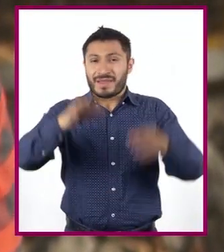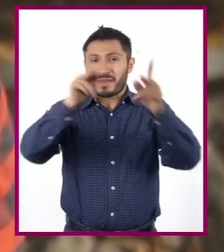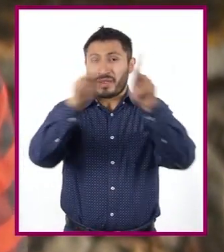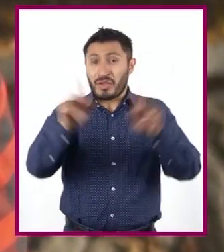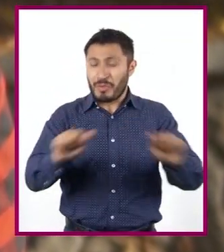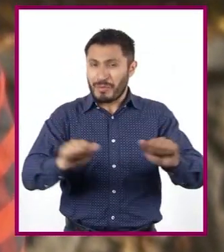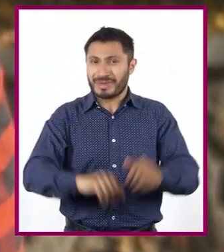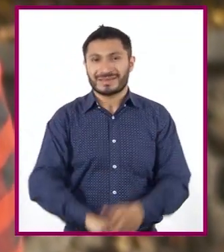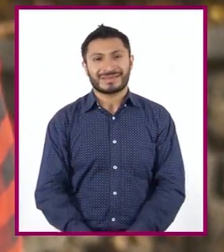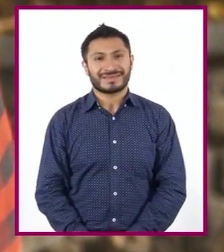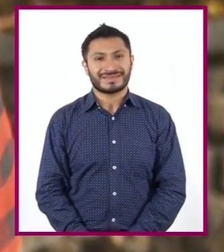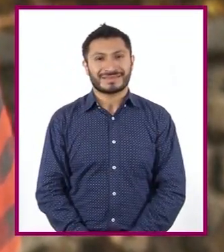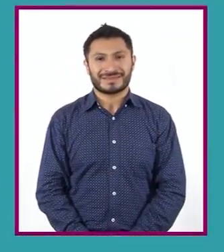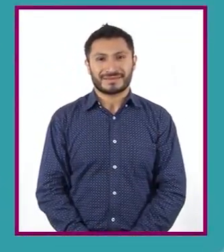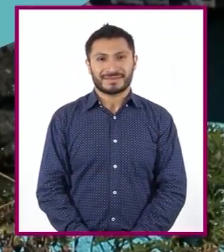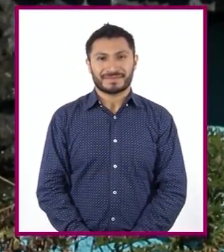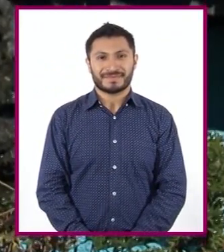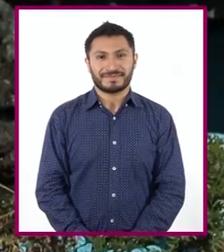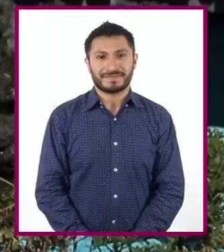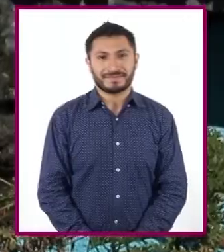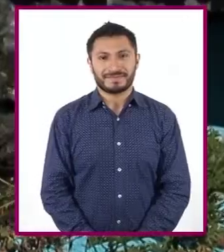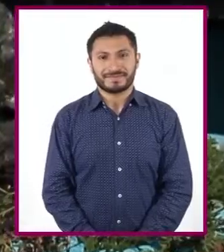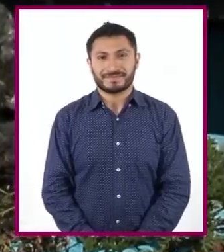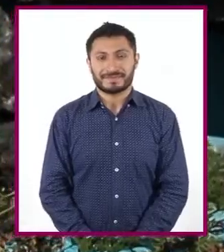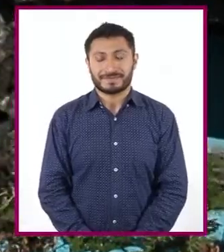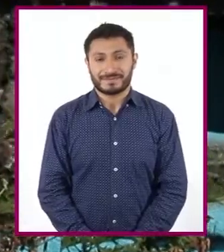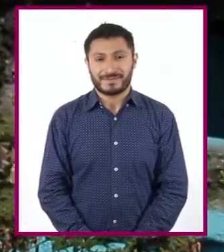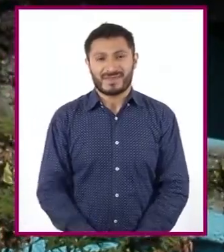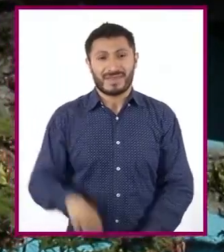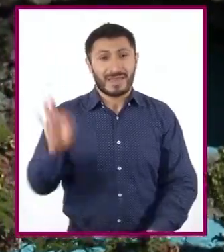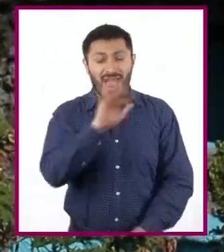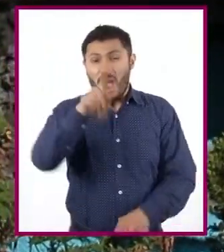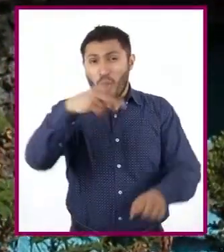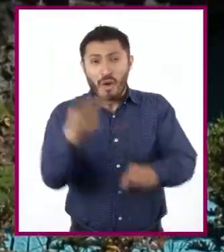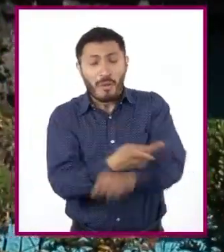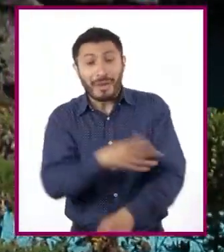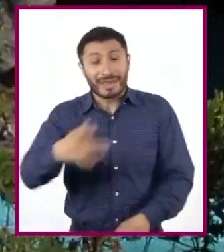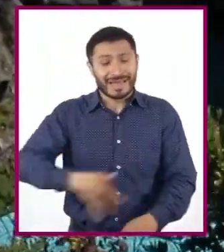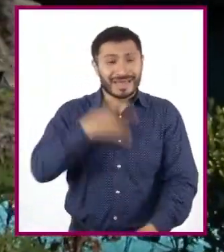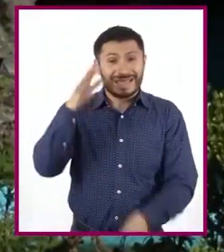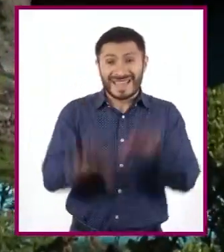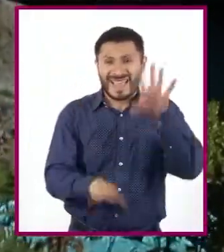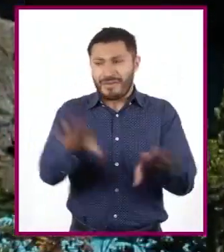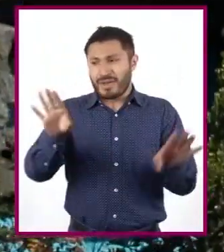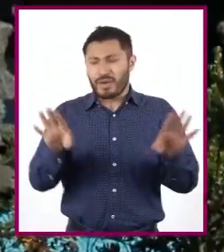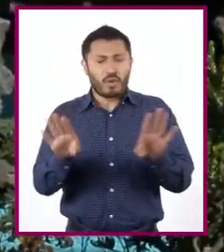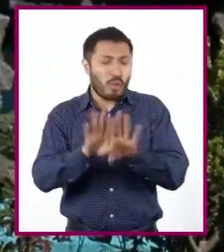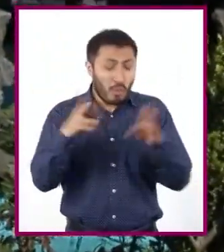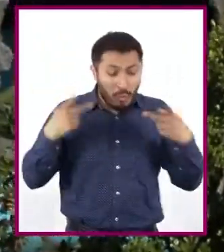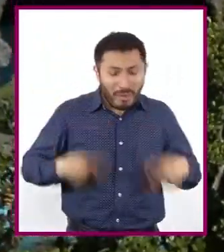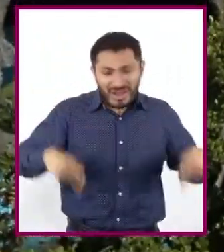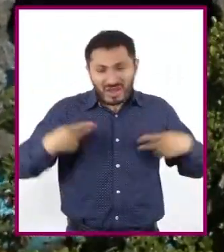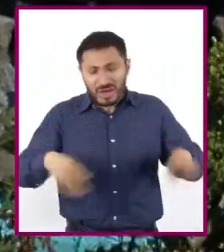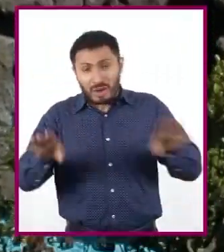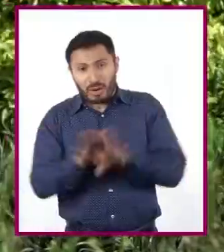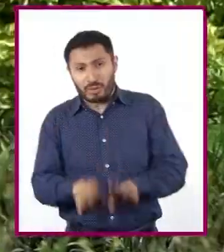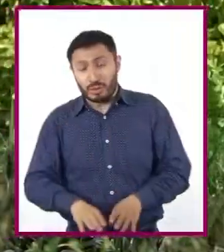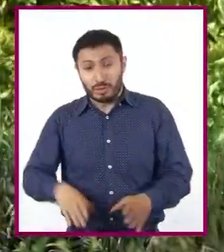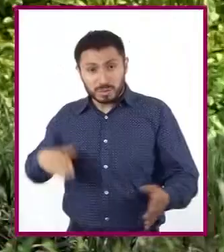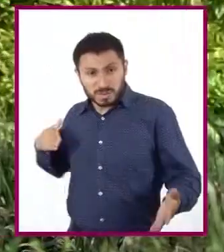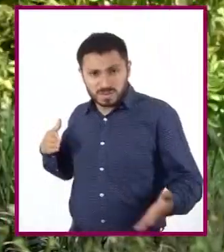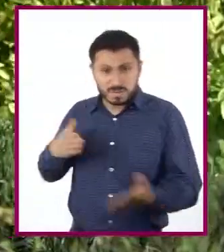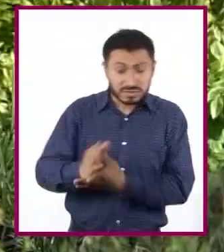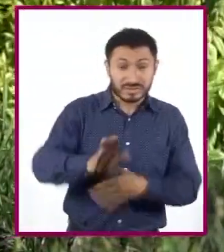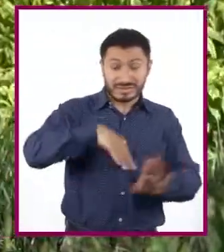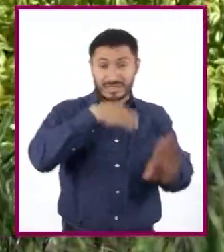hijo. La última vez que lo vi, estaba entre el sube y baja y la resbaladilla del parque al que lo llevaba por las tardes. No